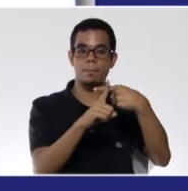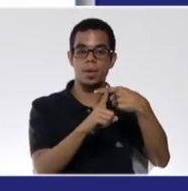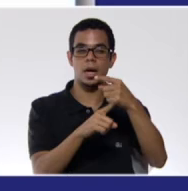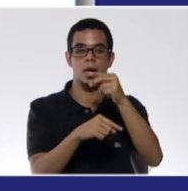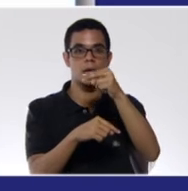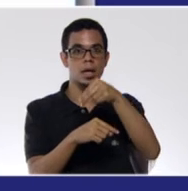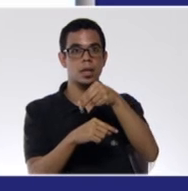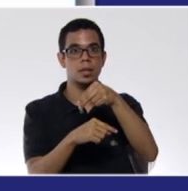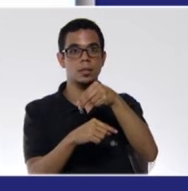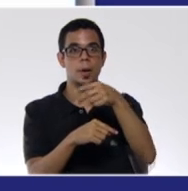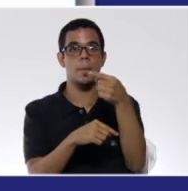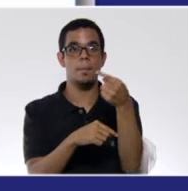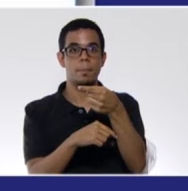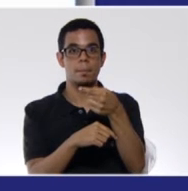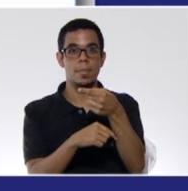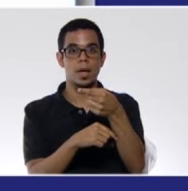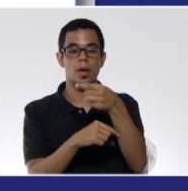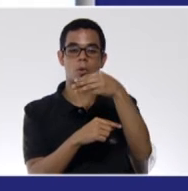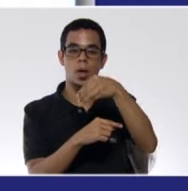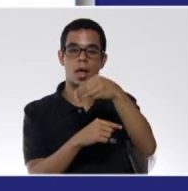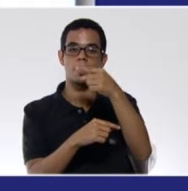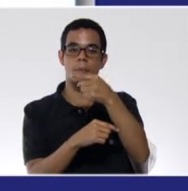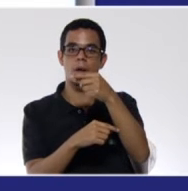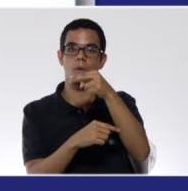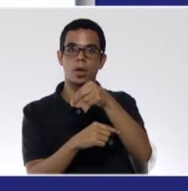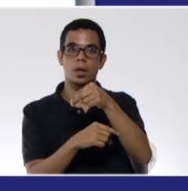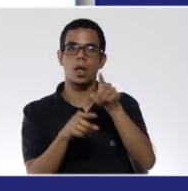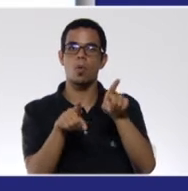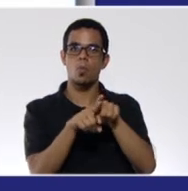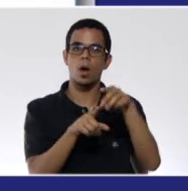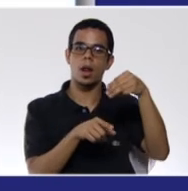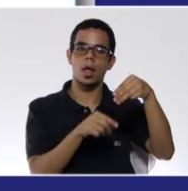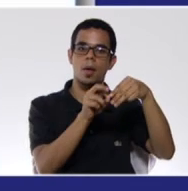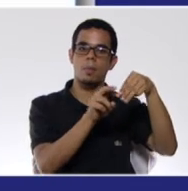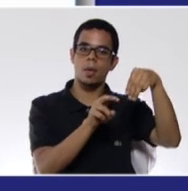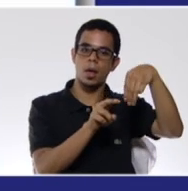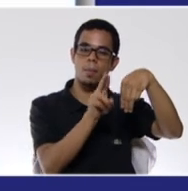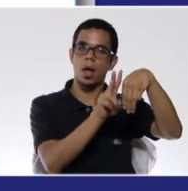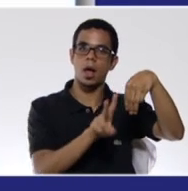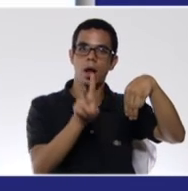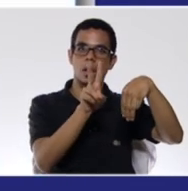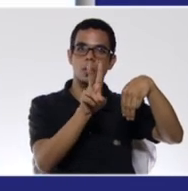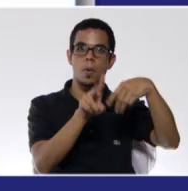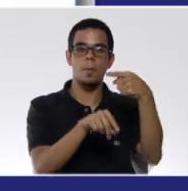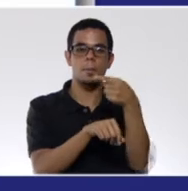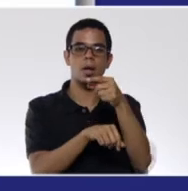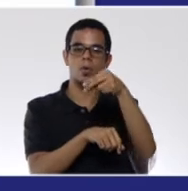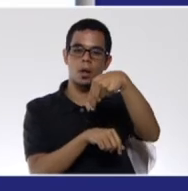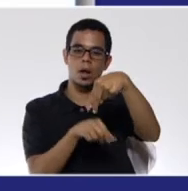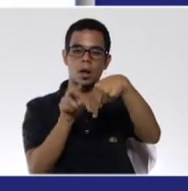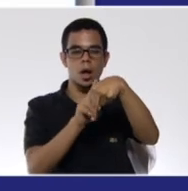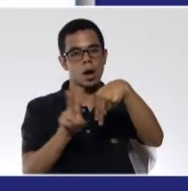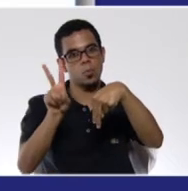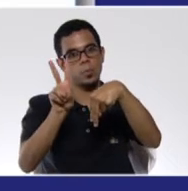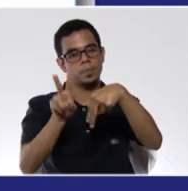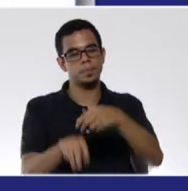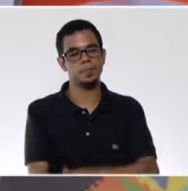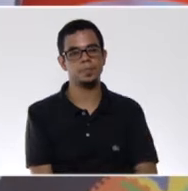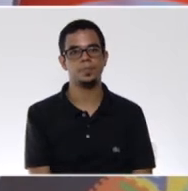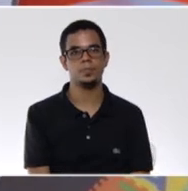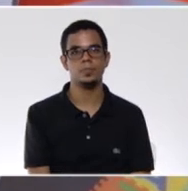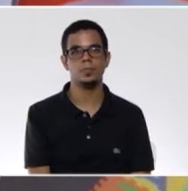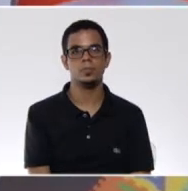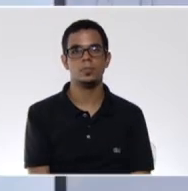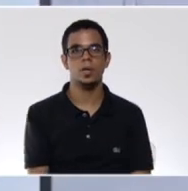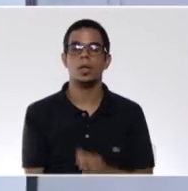factor m menos n, es igual a m al cuadrado menos n al cuadrado. Vamos a